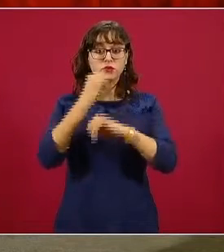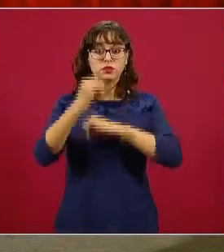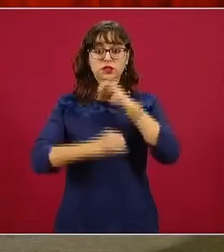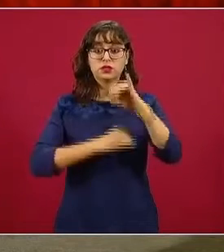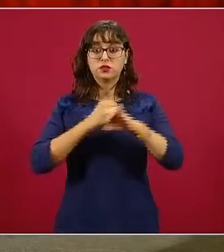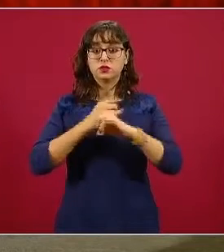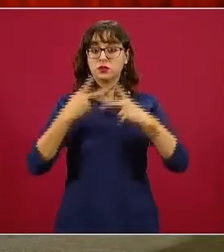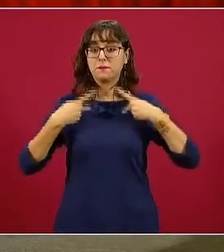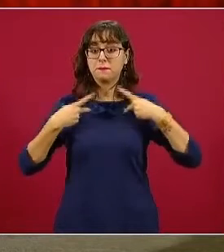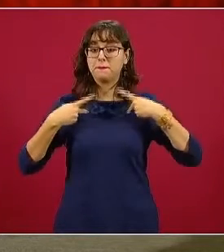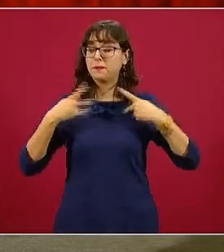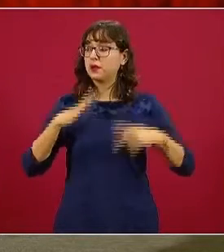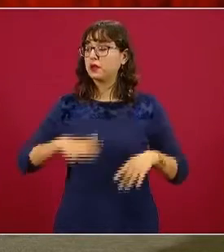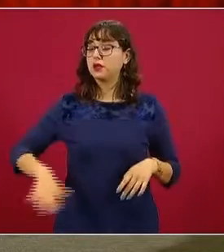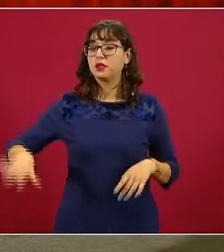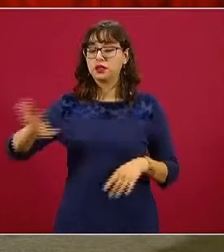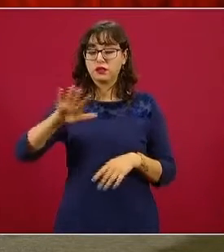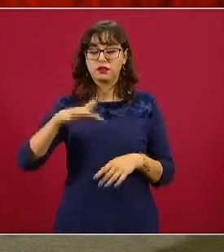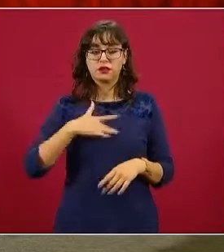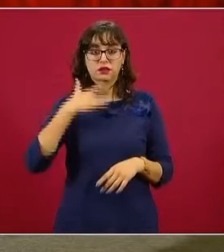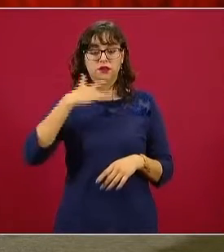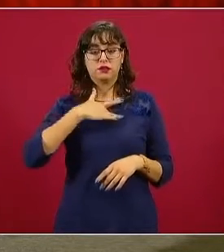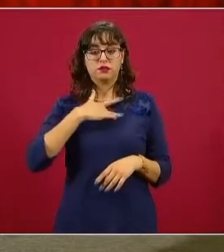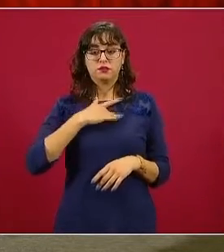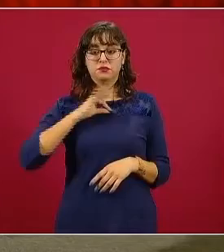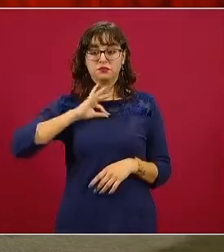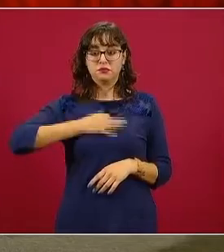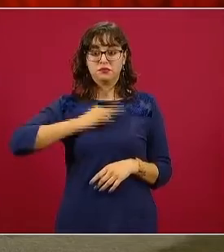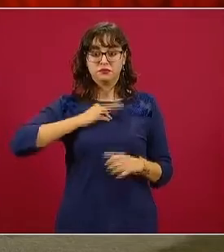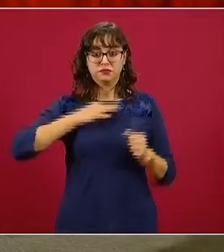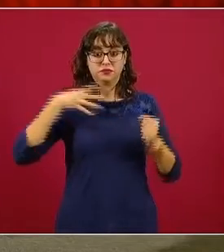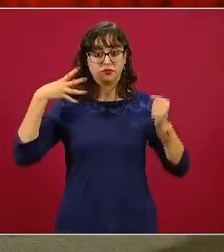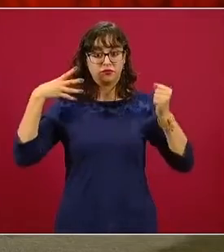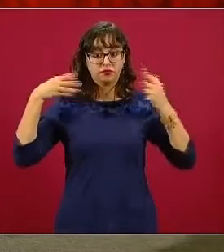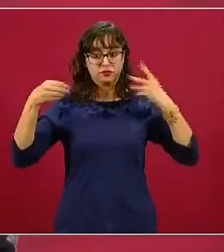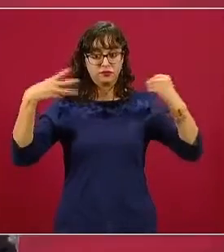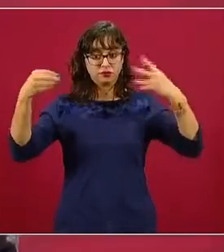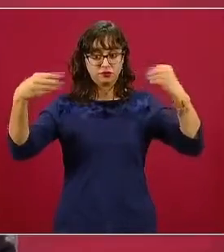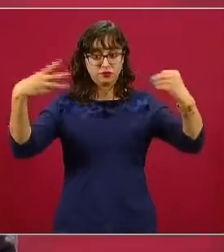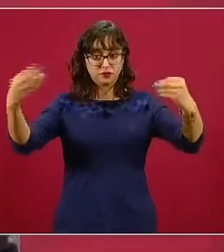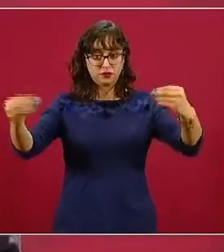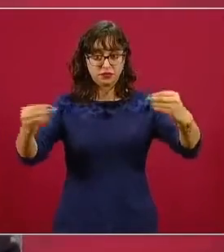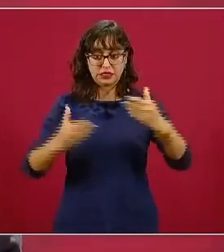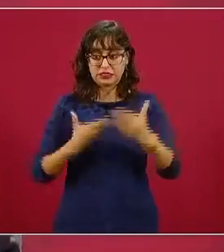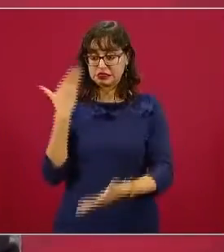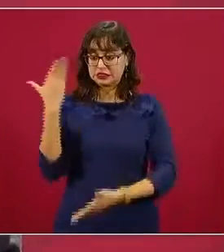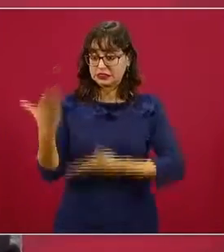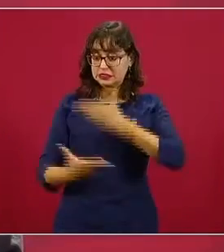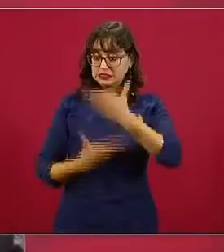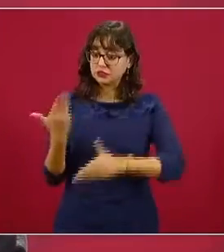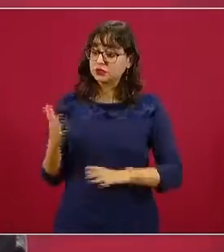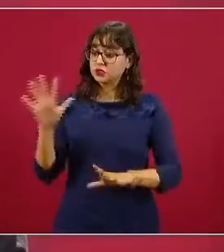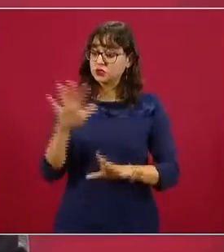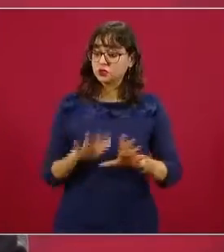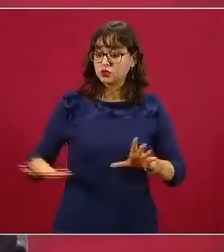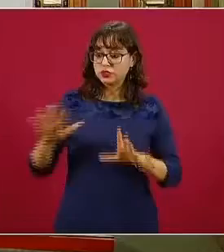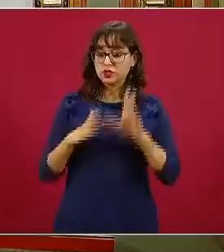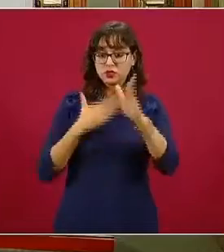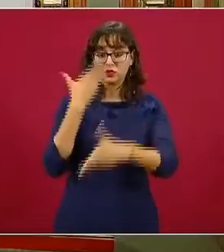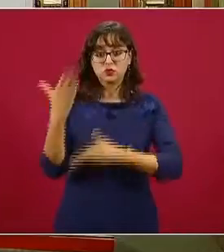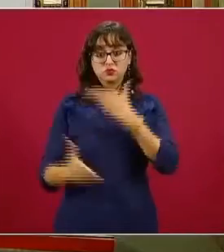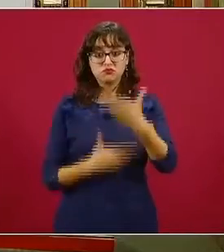sociedad, es que con la pandemia casi todos los servicios sociales, los servicios públicos